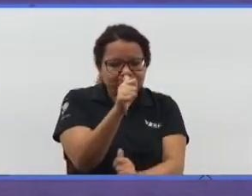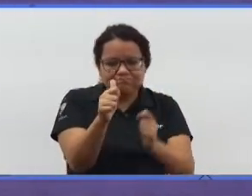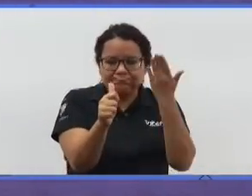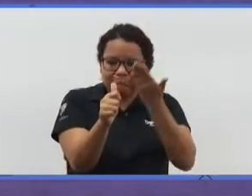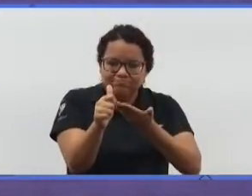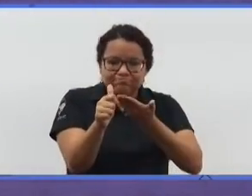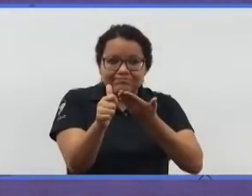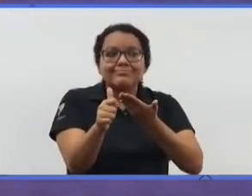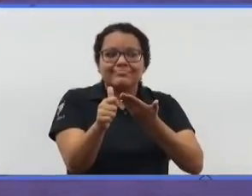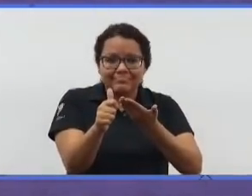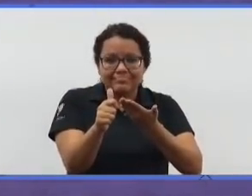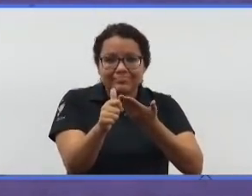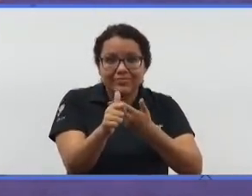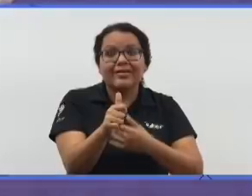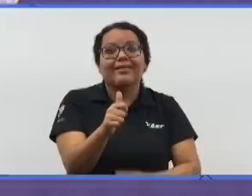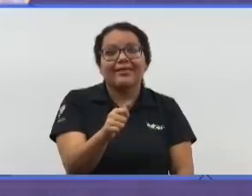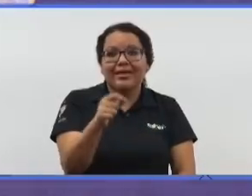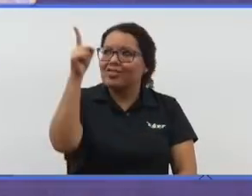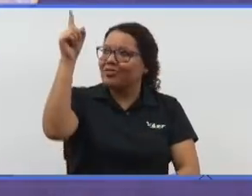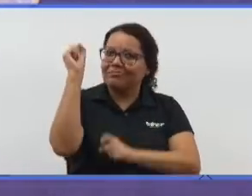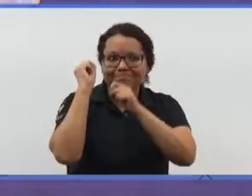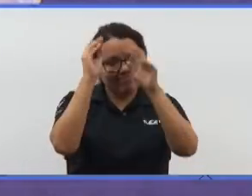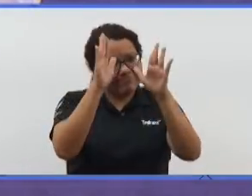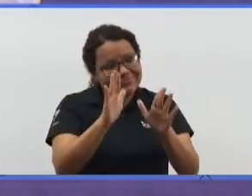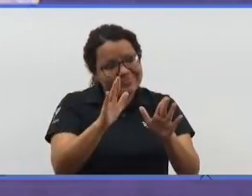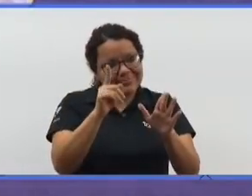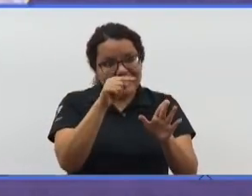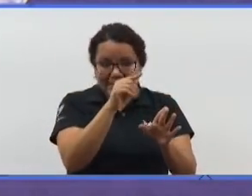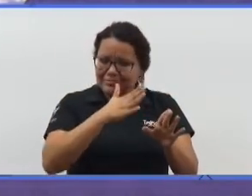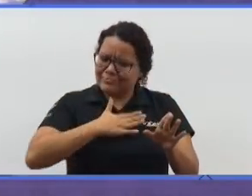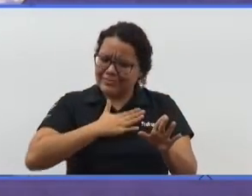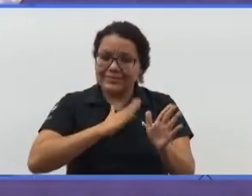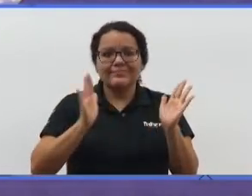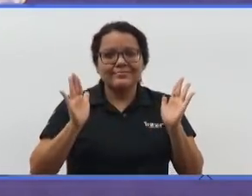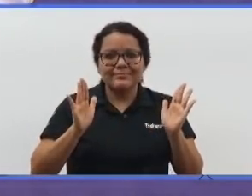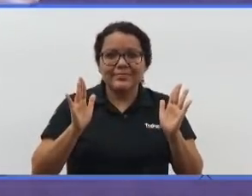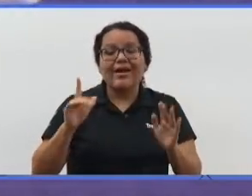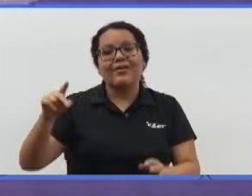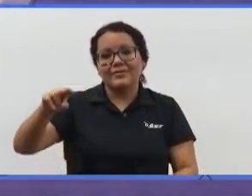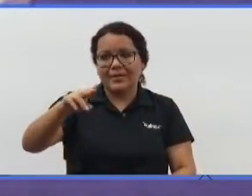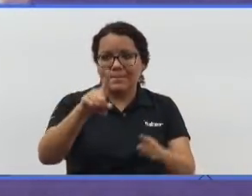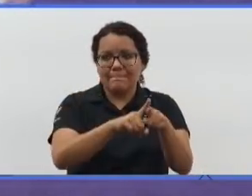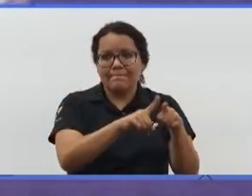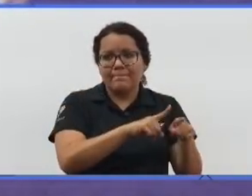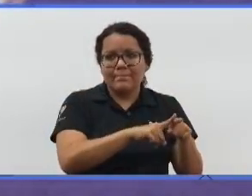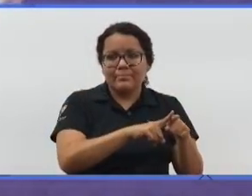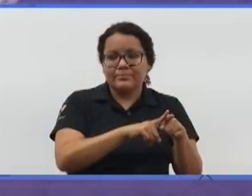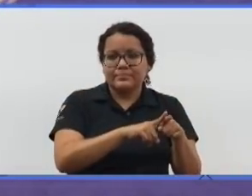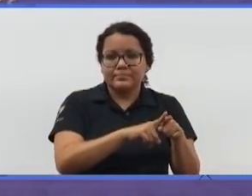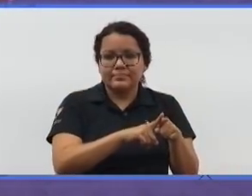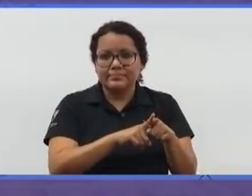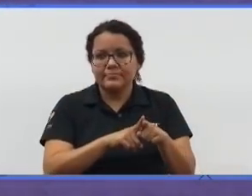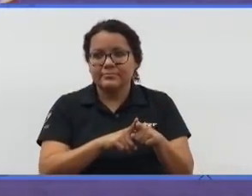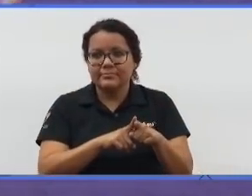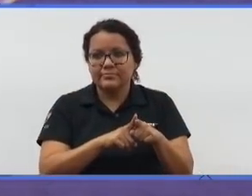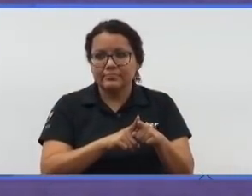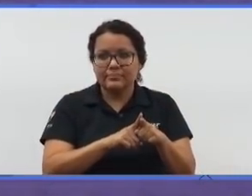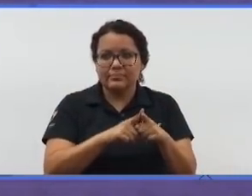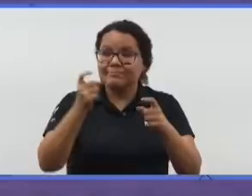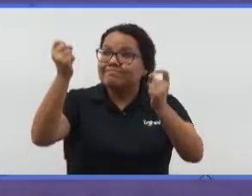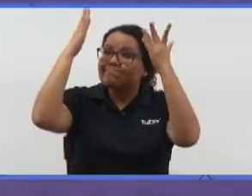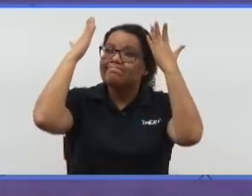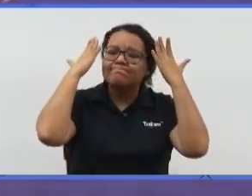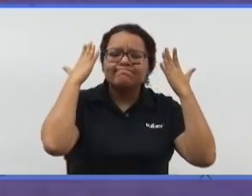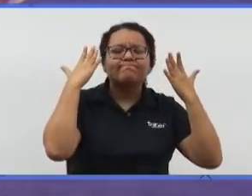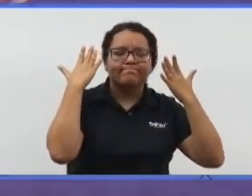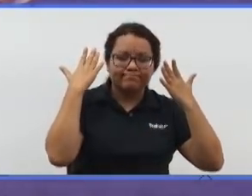creada que es una bendición de dios amigo y hermano con la bendición de dios a el cielo ni la gloria tú puedes estar